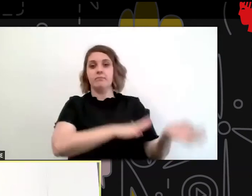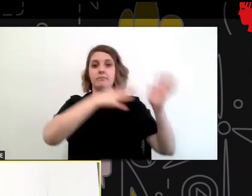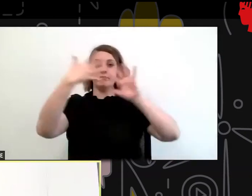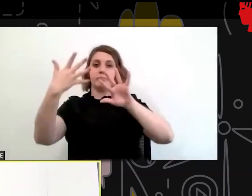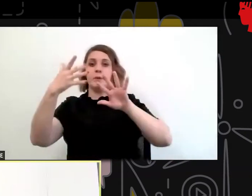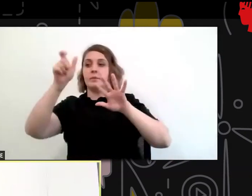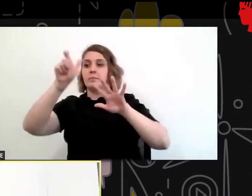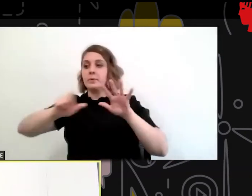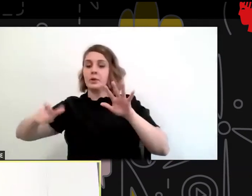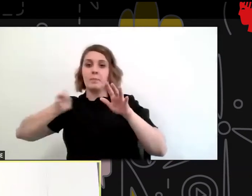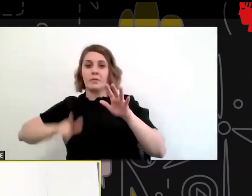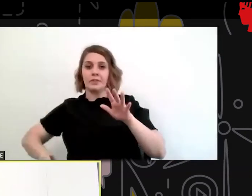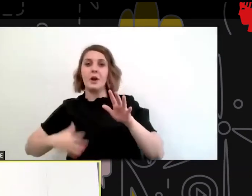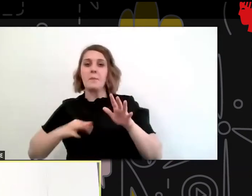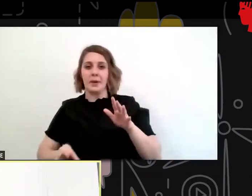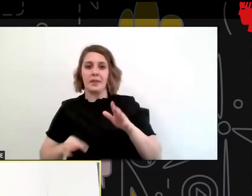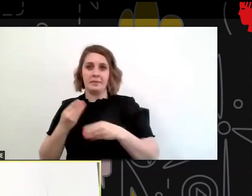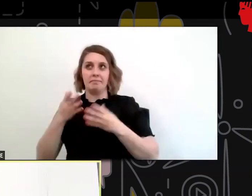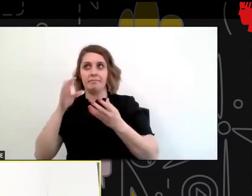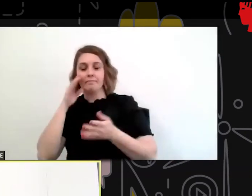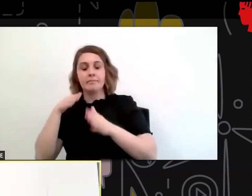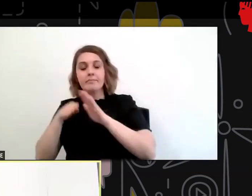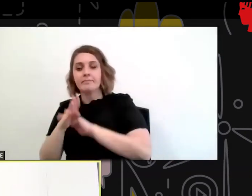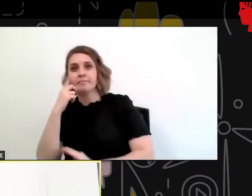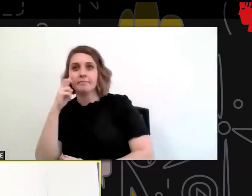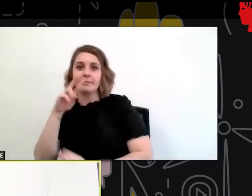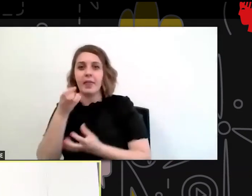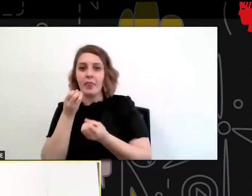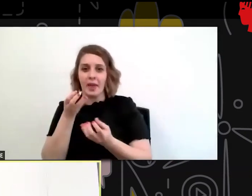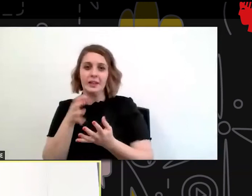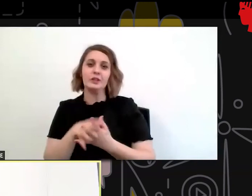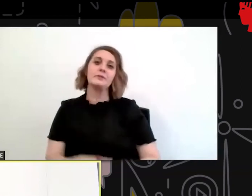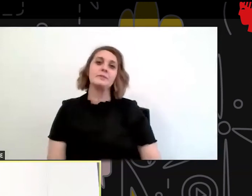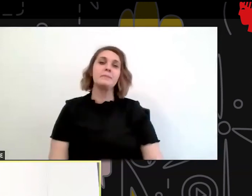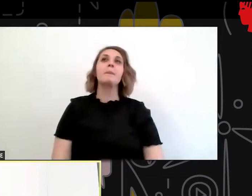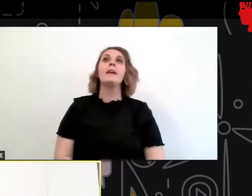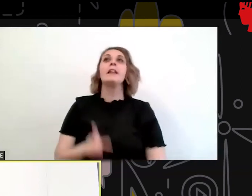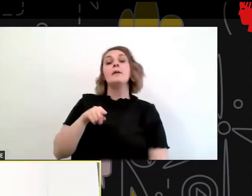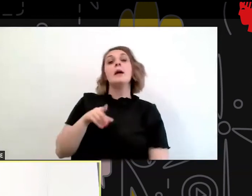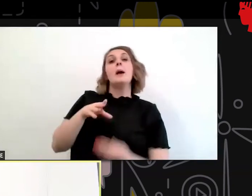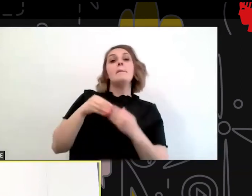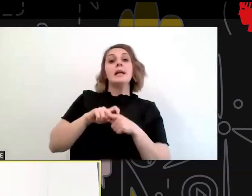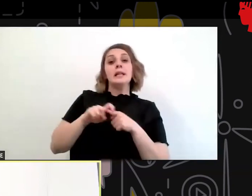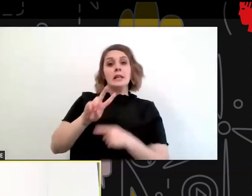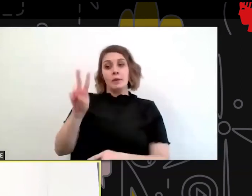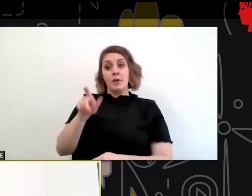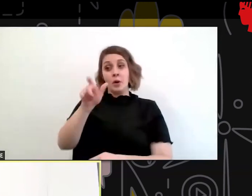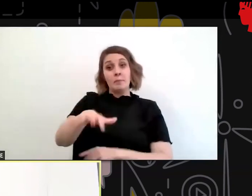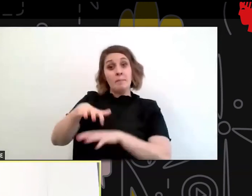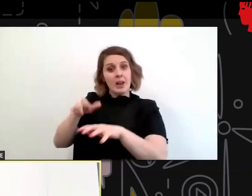profesionales sanitarios. Y también algo muy importante, y es que muchos de los pacientes tipo 2, como he dicho, son personas mayores